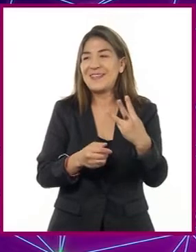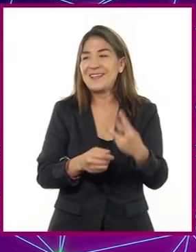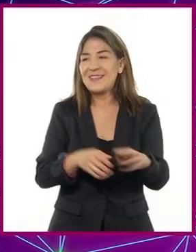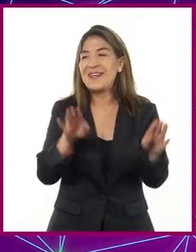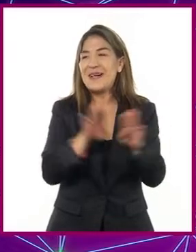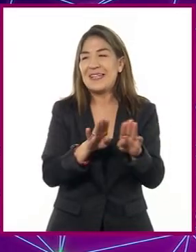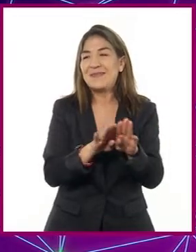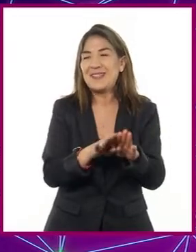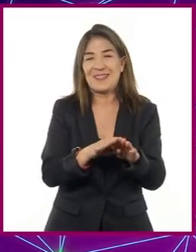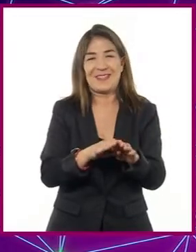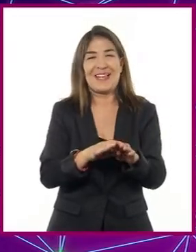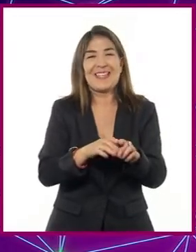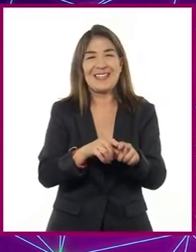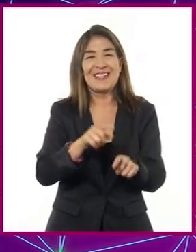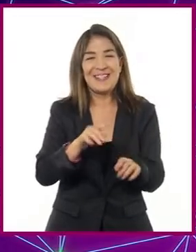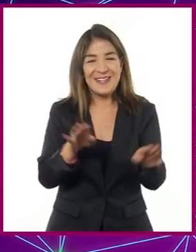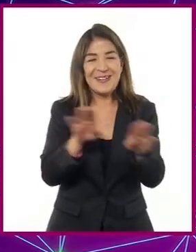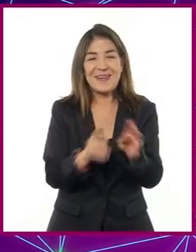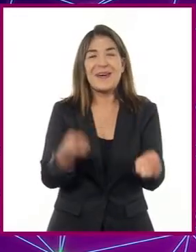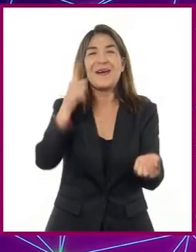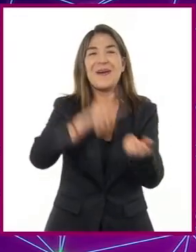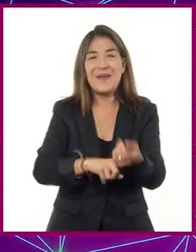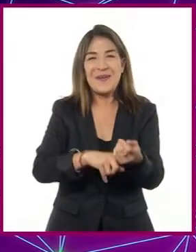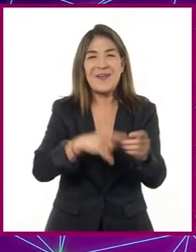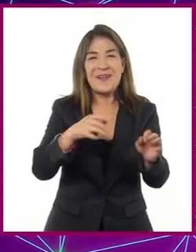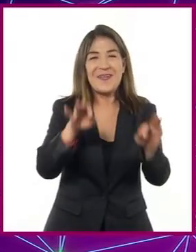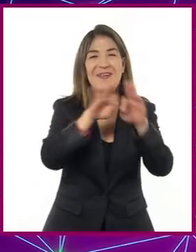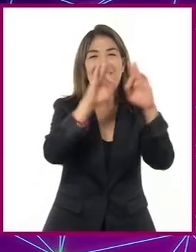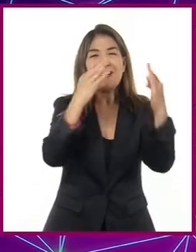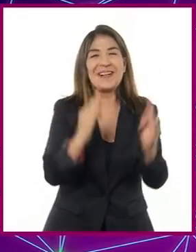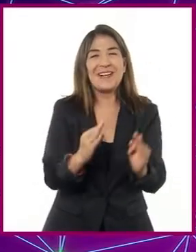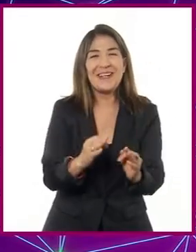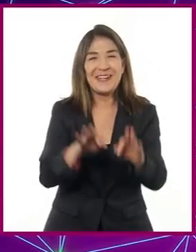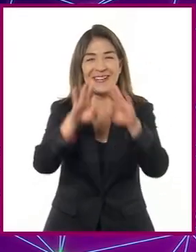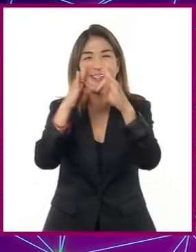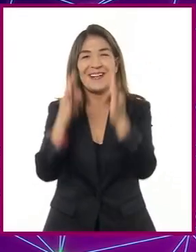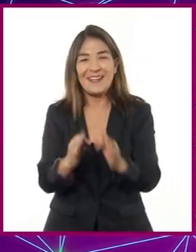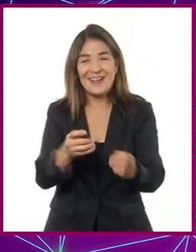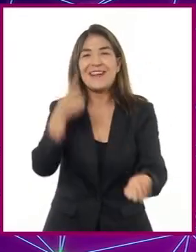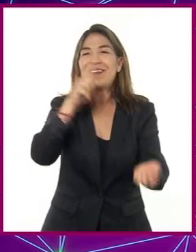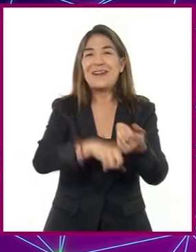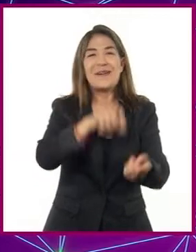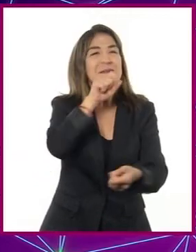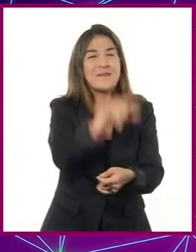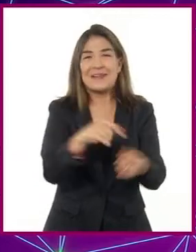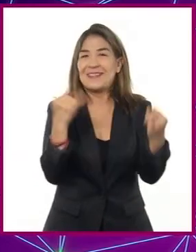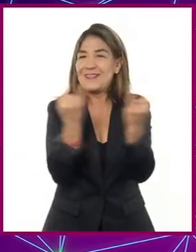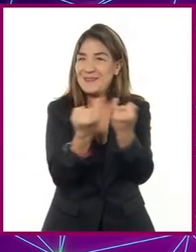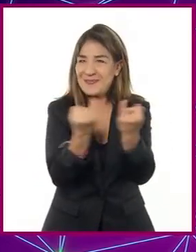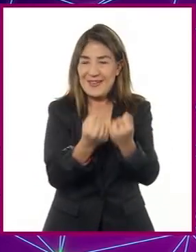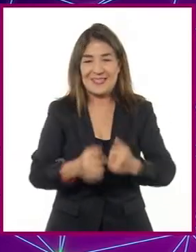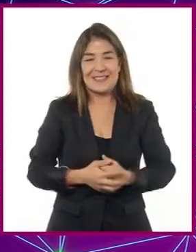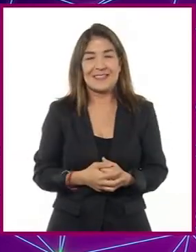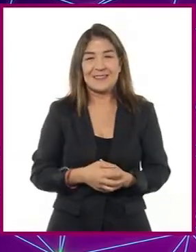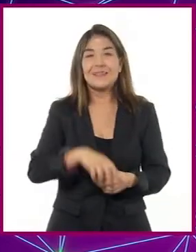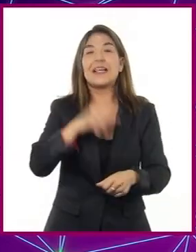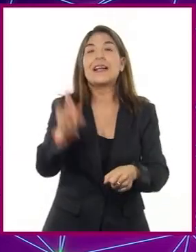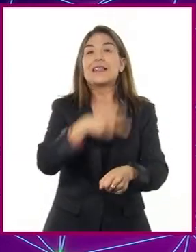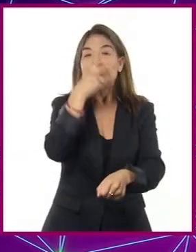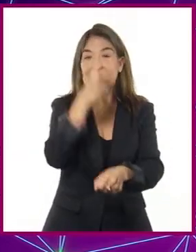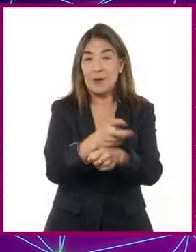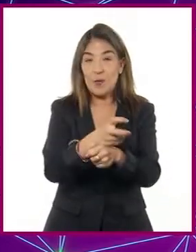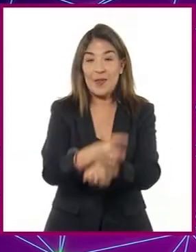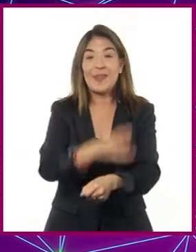quitan cosas iguales, los restos son iguales. La segunda y